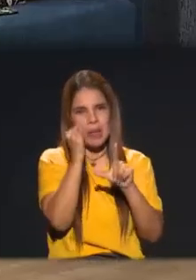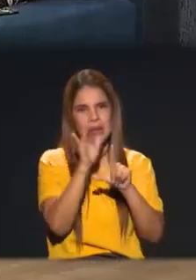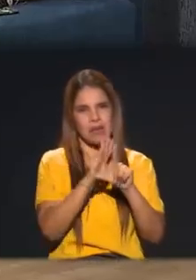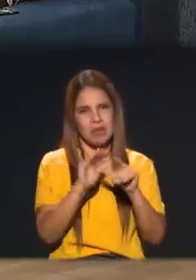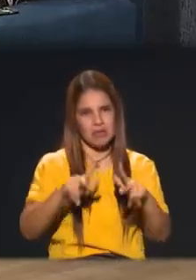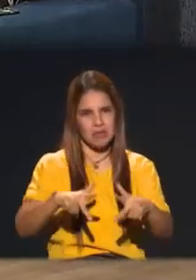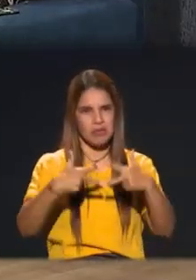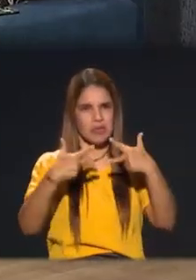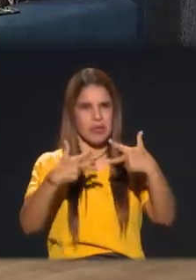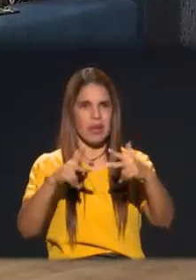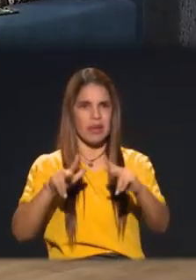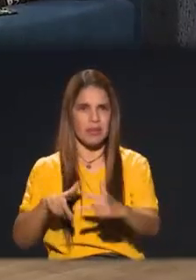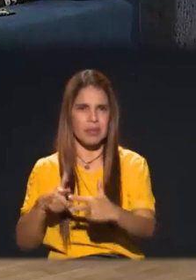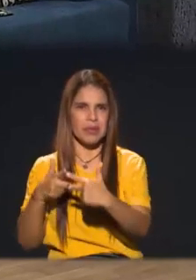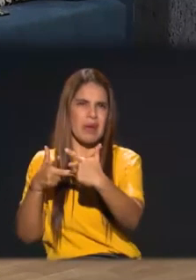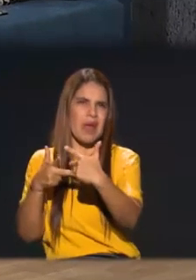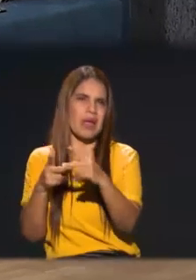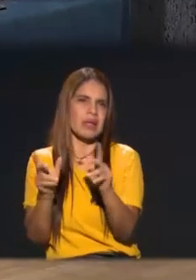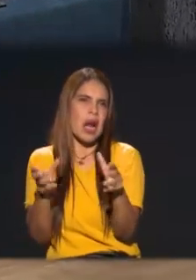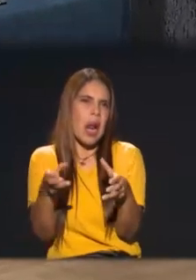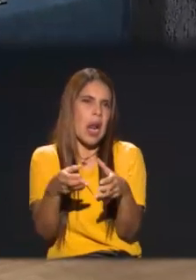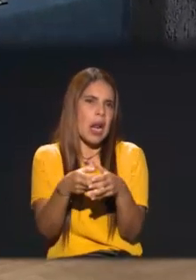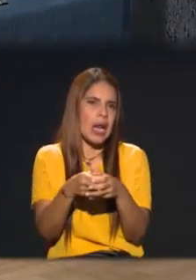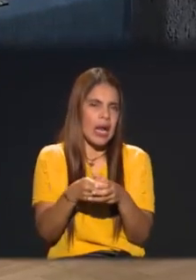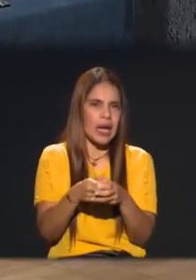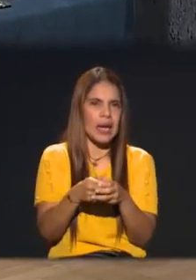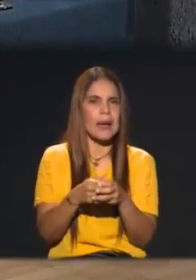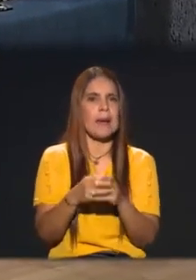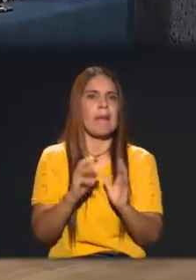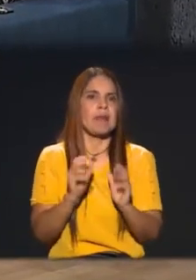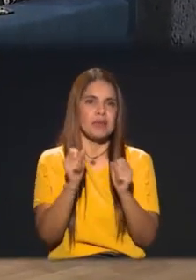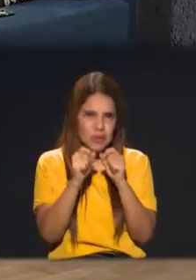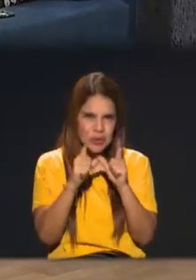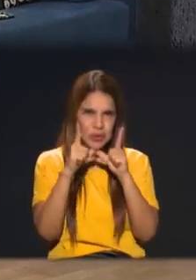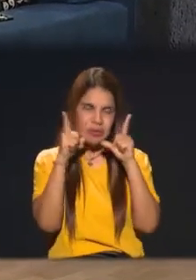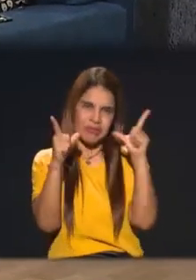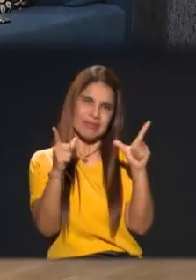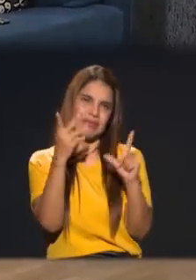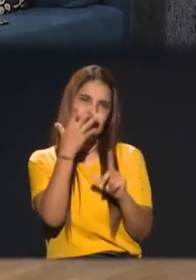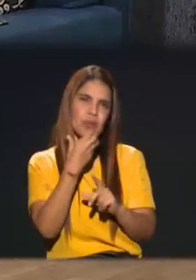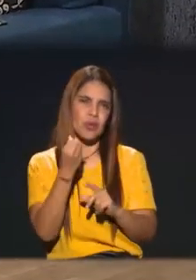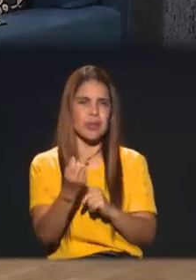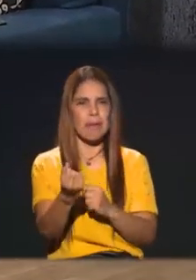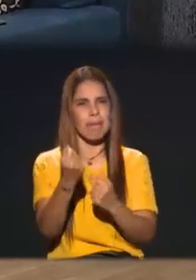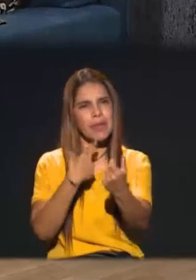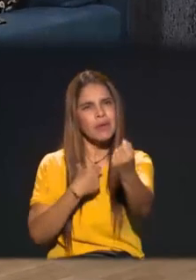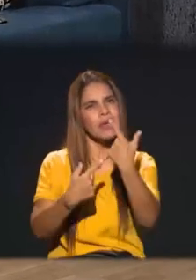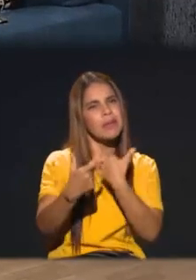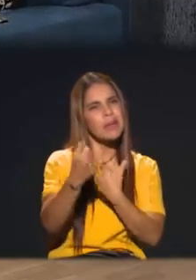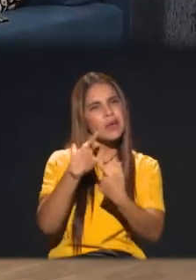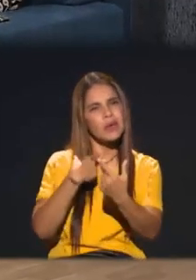niños, haciendo encuentros, pero han sido sorpresas muy bonitas porque ellos mismos devuelven videos preguntando, y el proceso de la comunicación